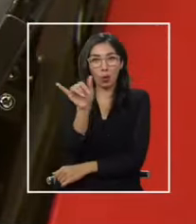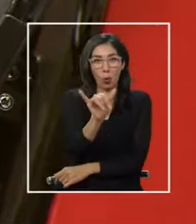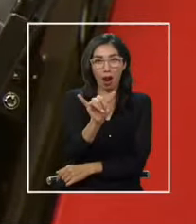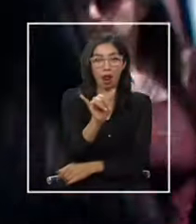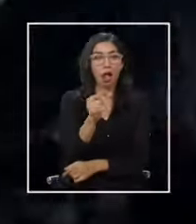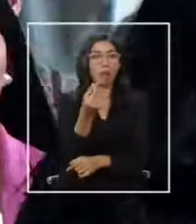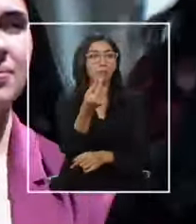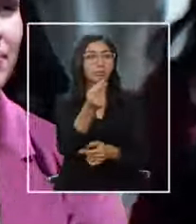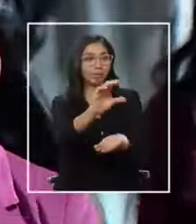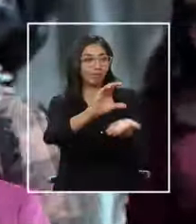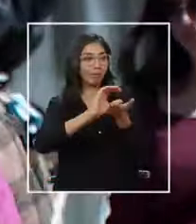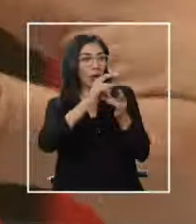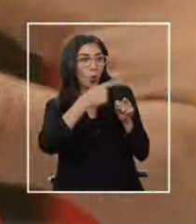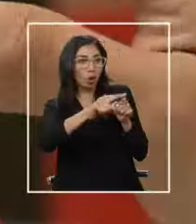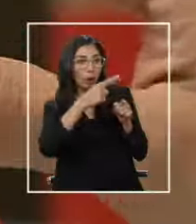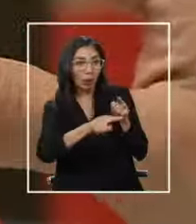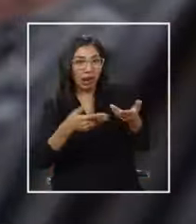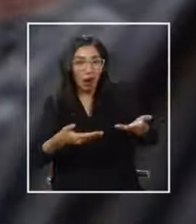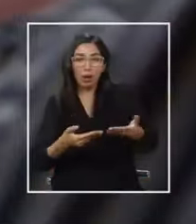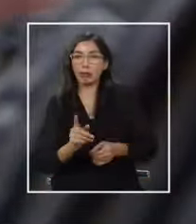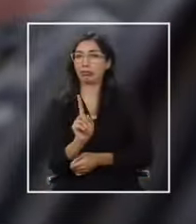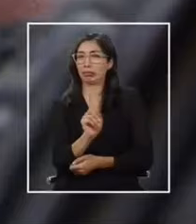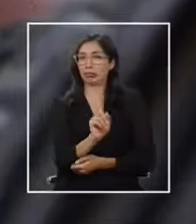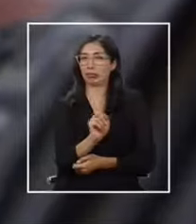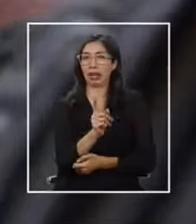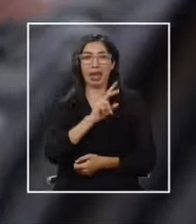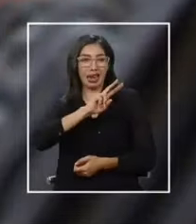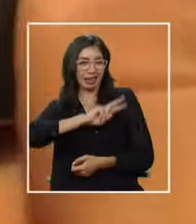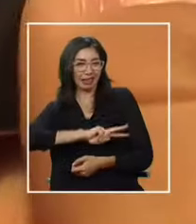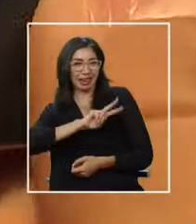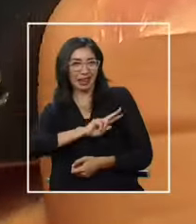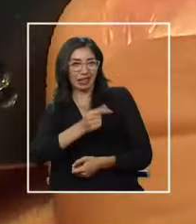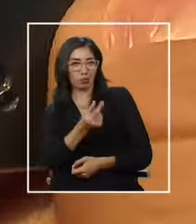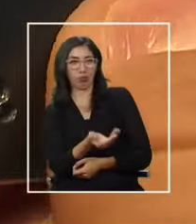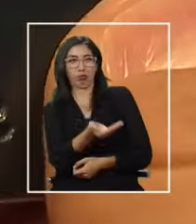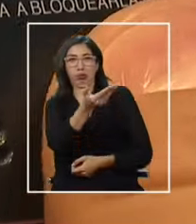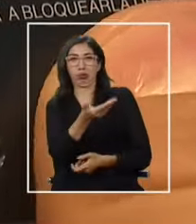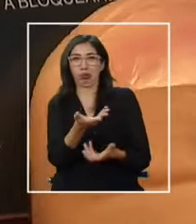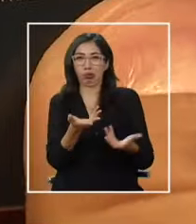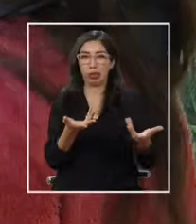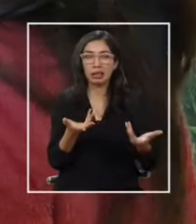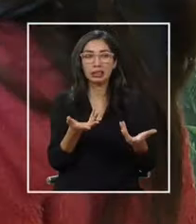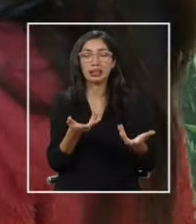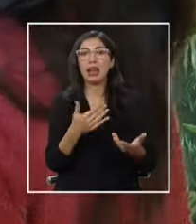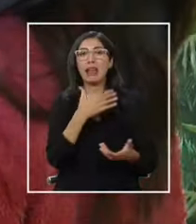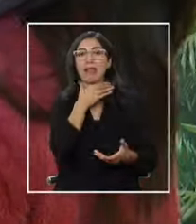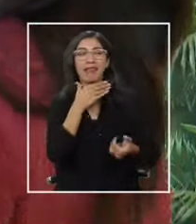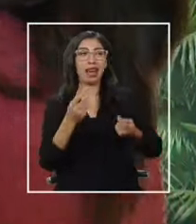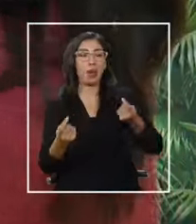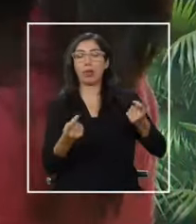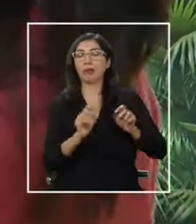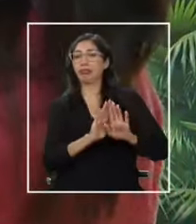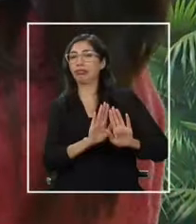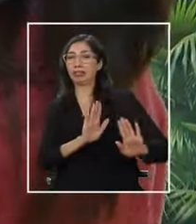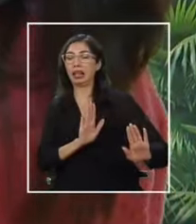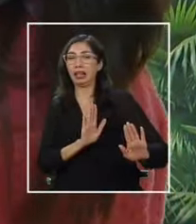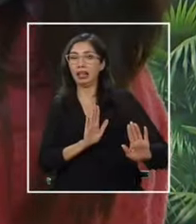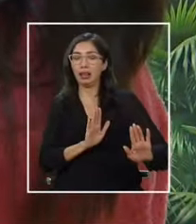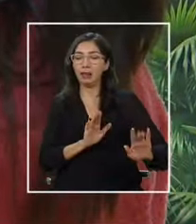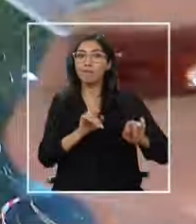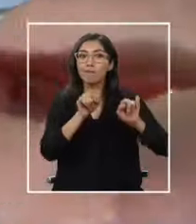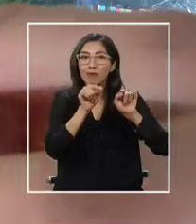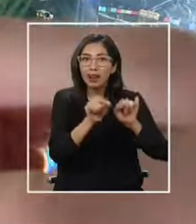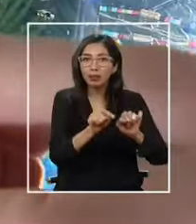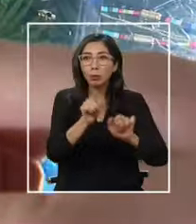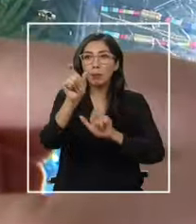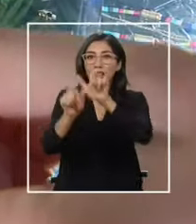no es una solución para muchos chilenos. Las tasas elevadas, las restricciones de la banca y evitar el endeudamiento son razones que llevan